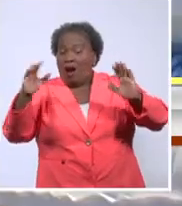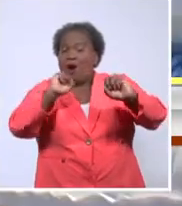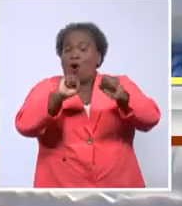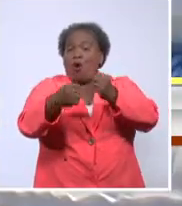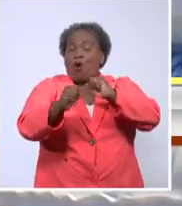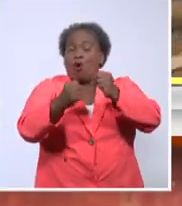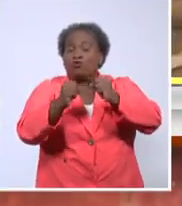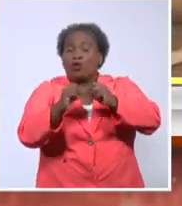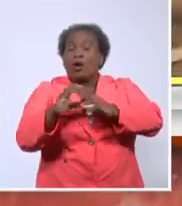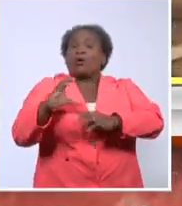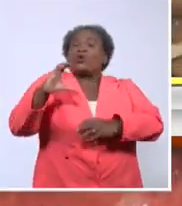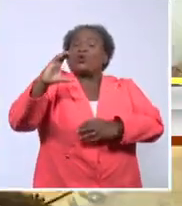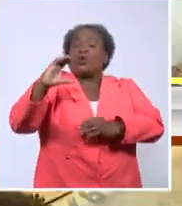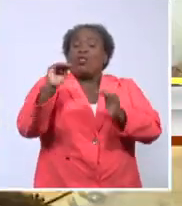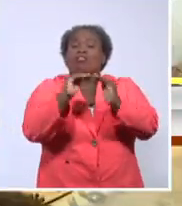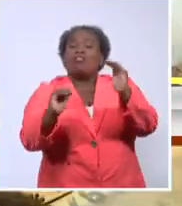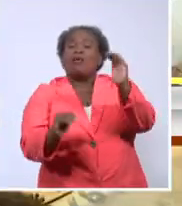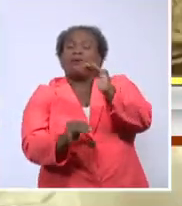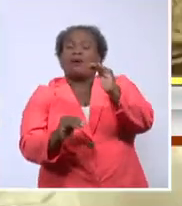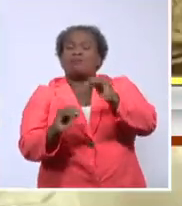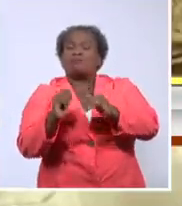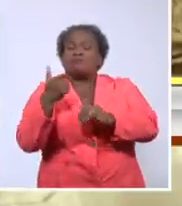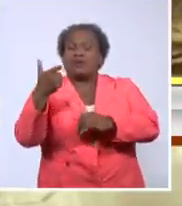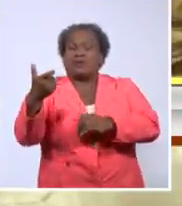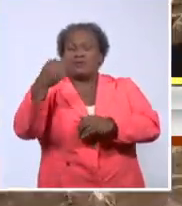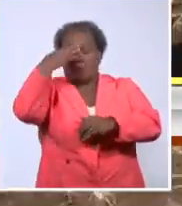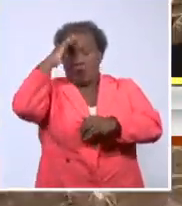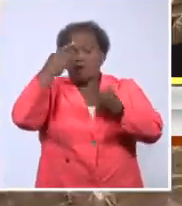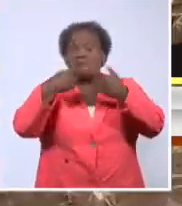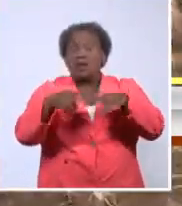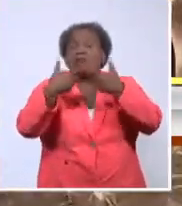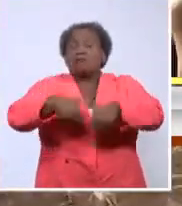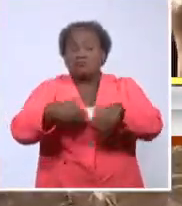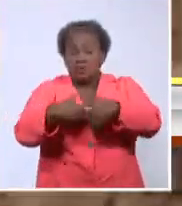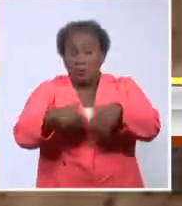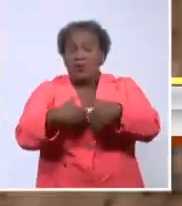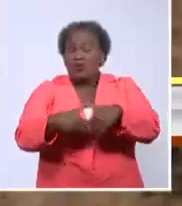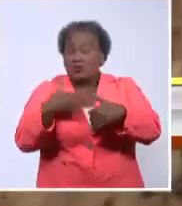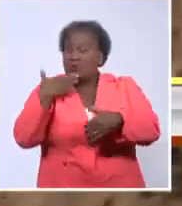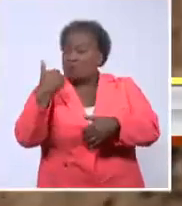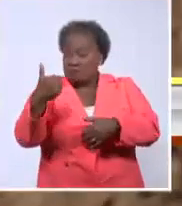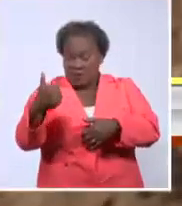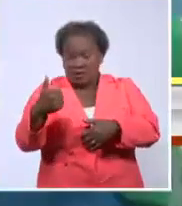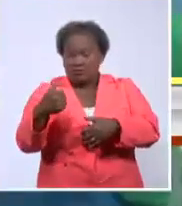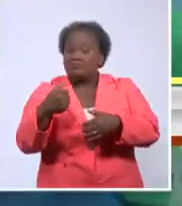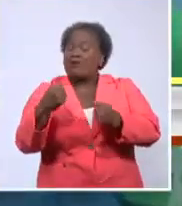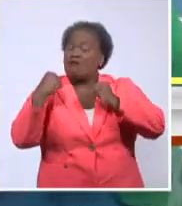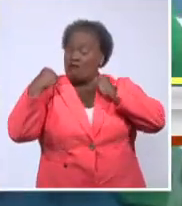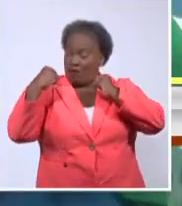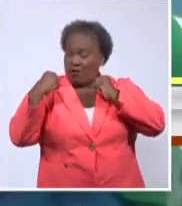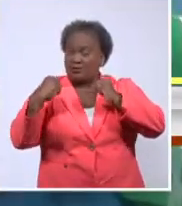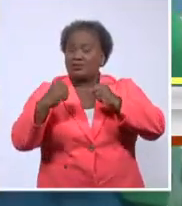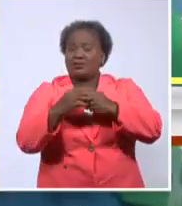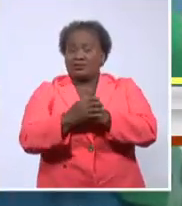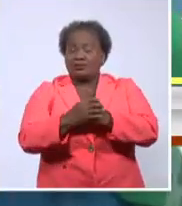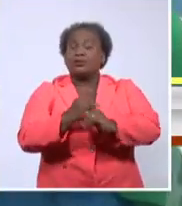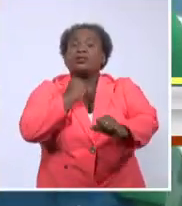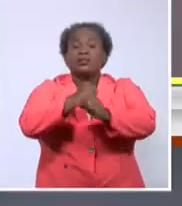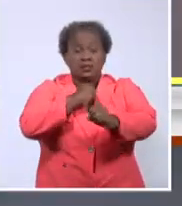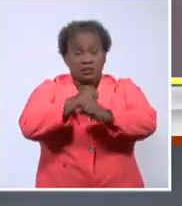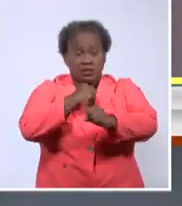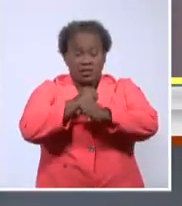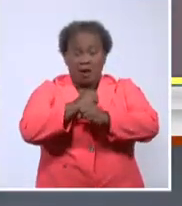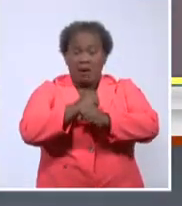genera la devaluación del peso, pero hay que ser eficientes en el trabajo, insistió Marino Murillo. Y el trabajo tiene que ser